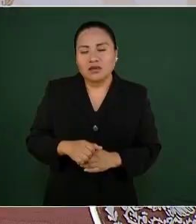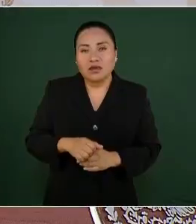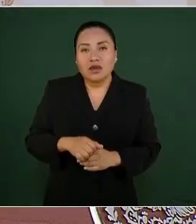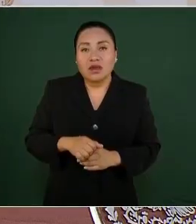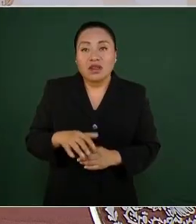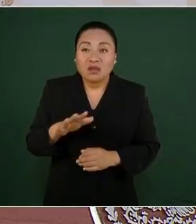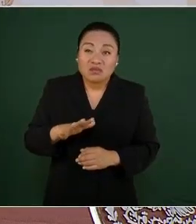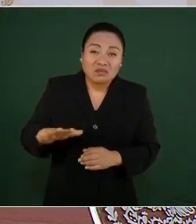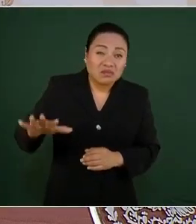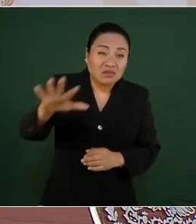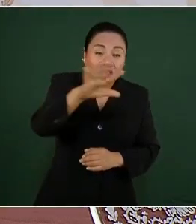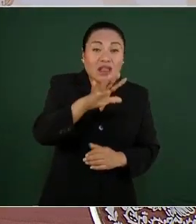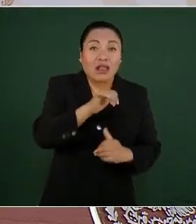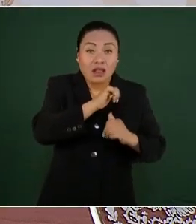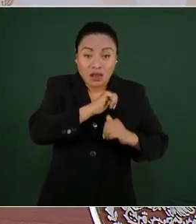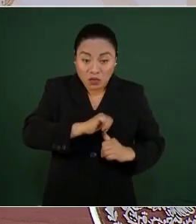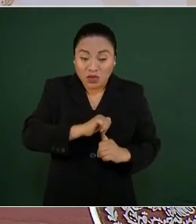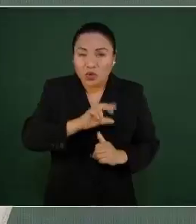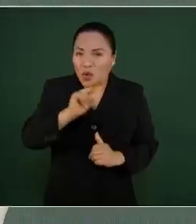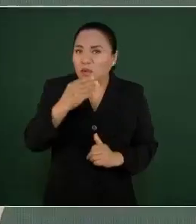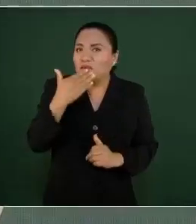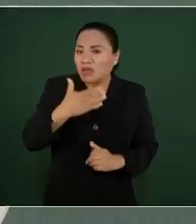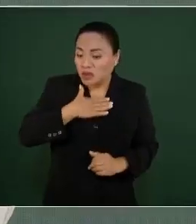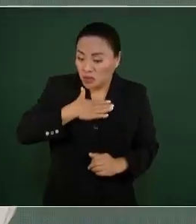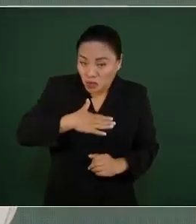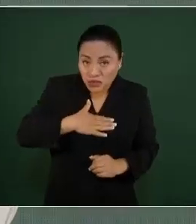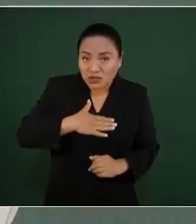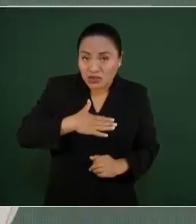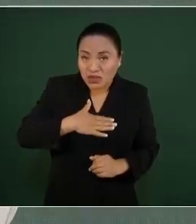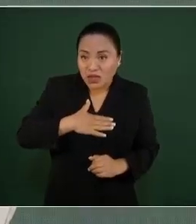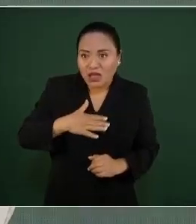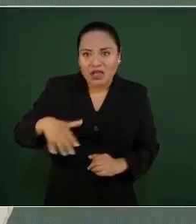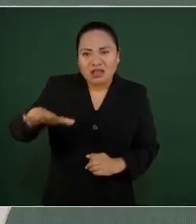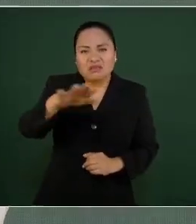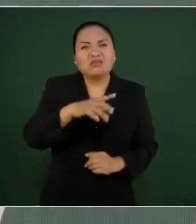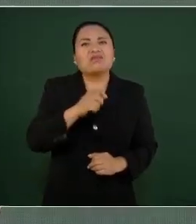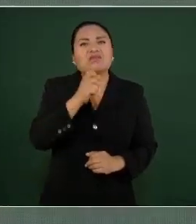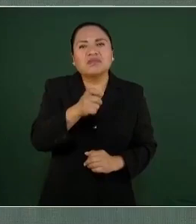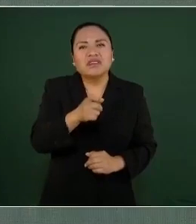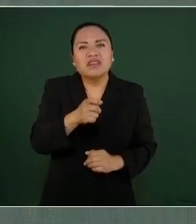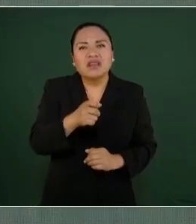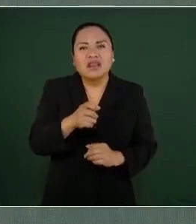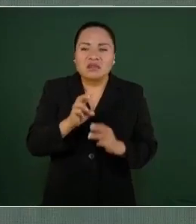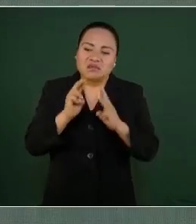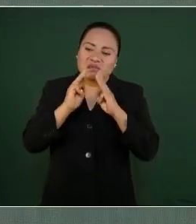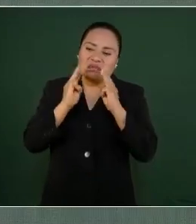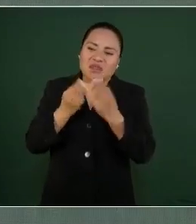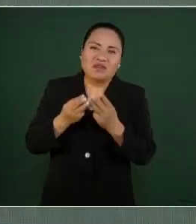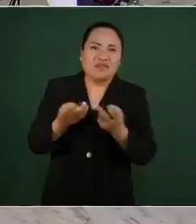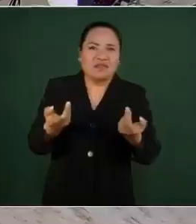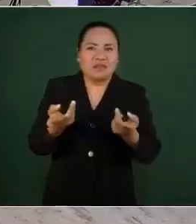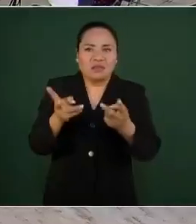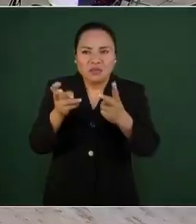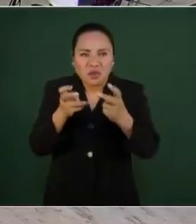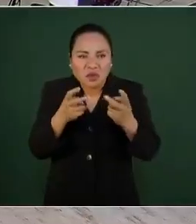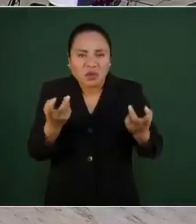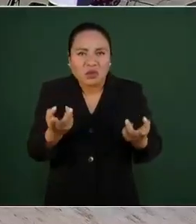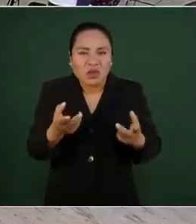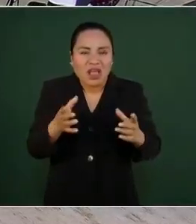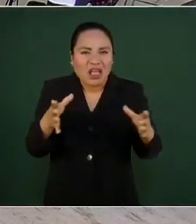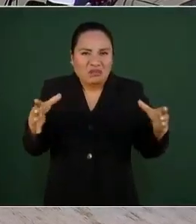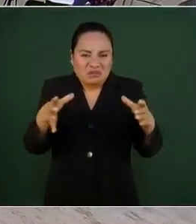Estado que no procura la justicia no es más que una banda de malhechores.